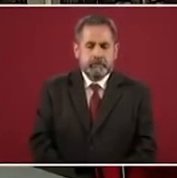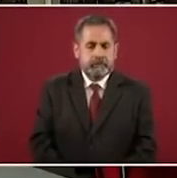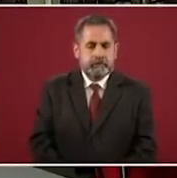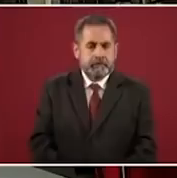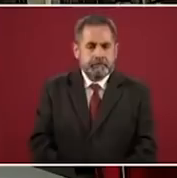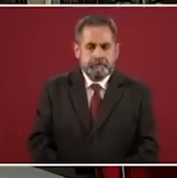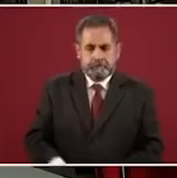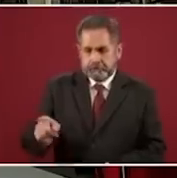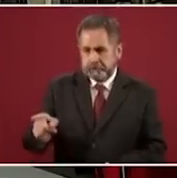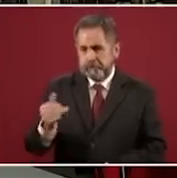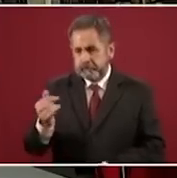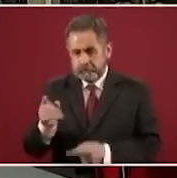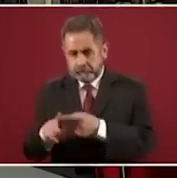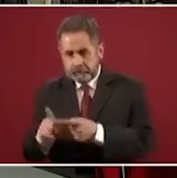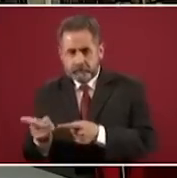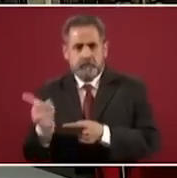Y uno más, porque